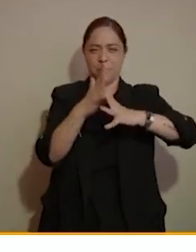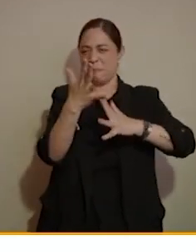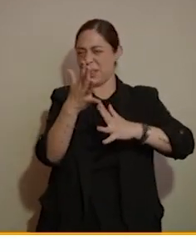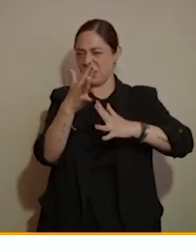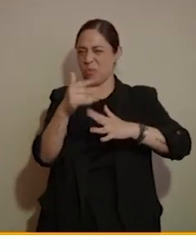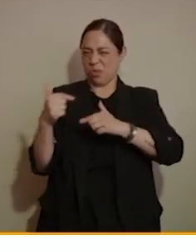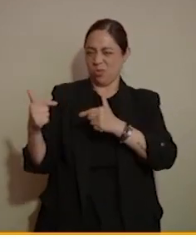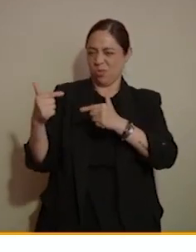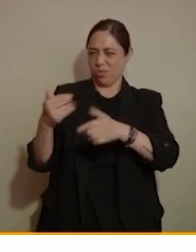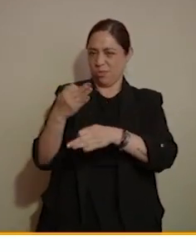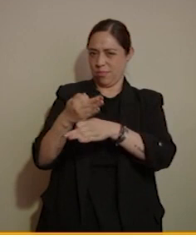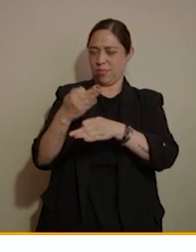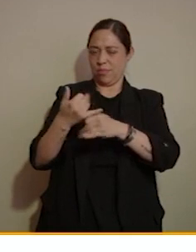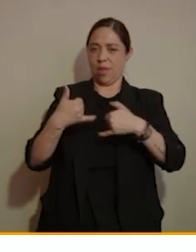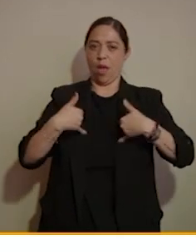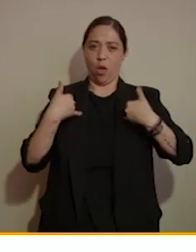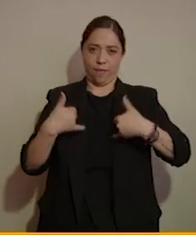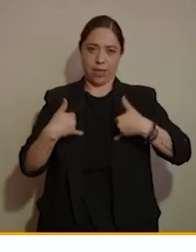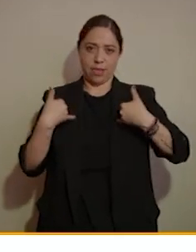jóvenes